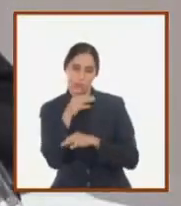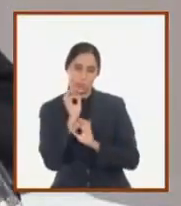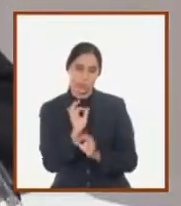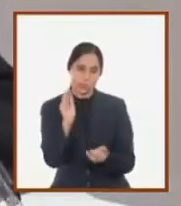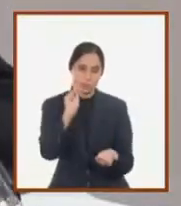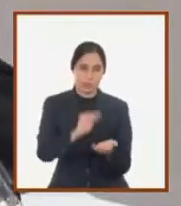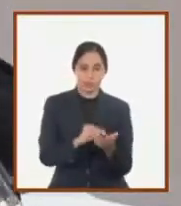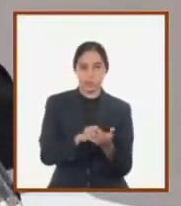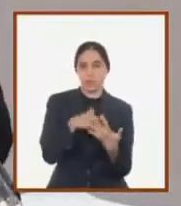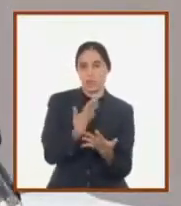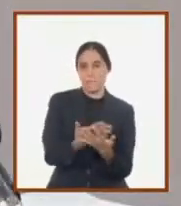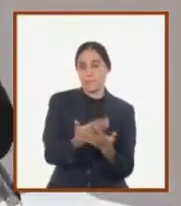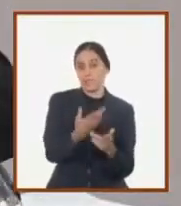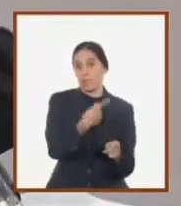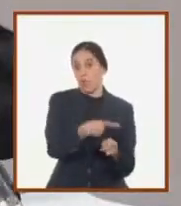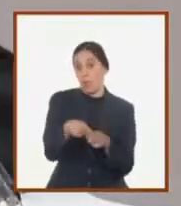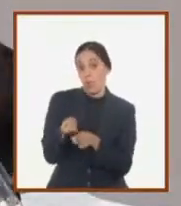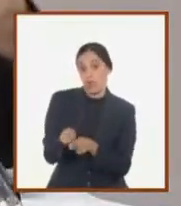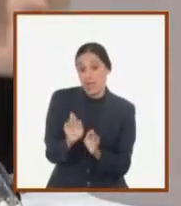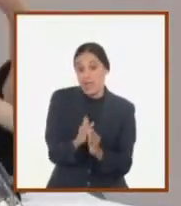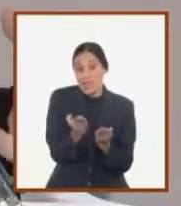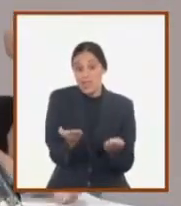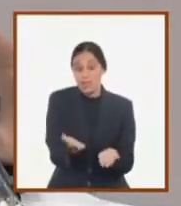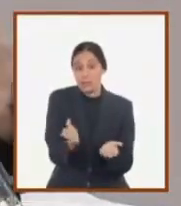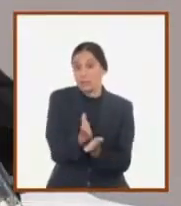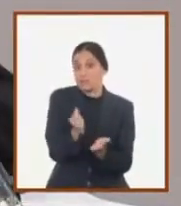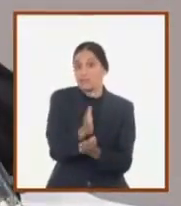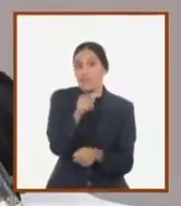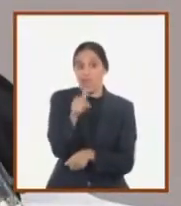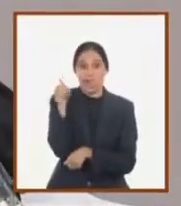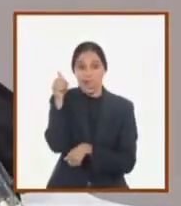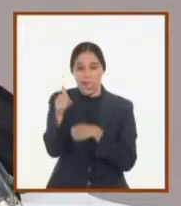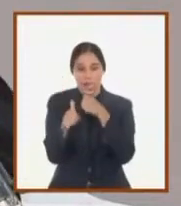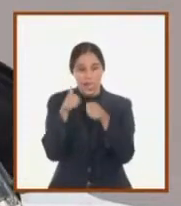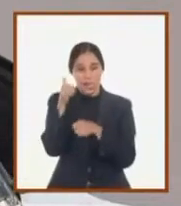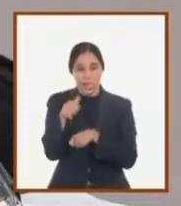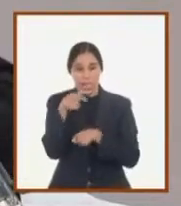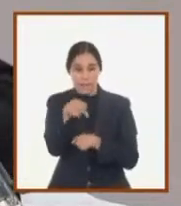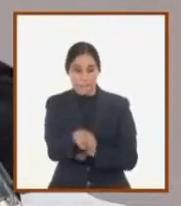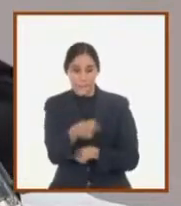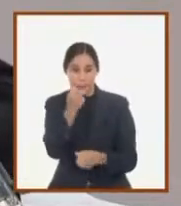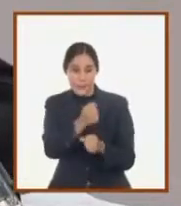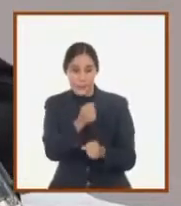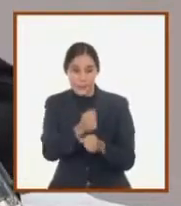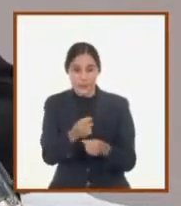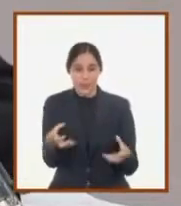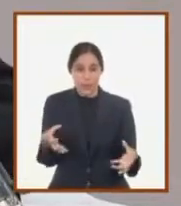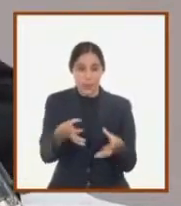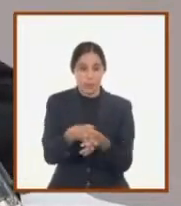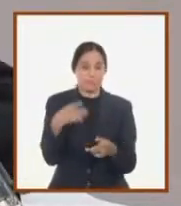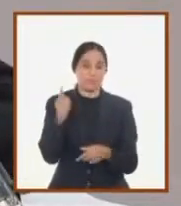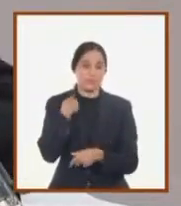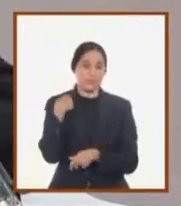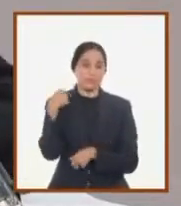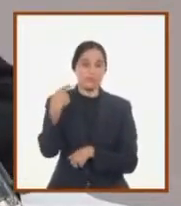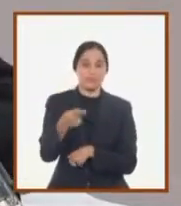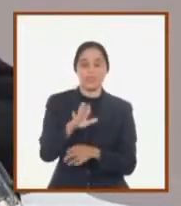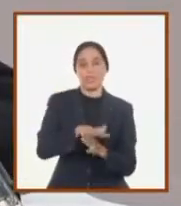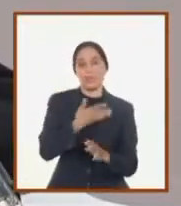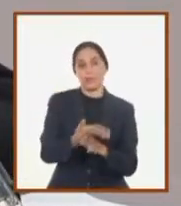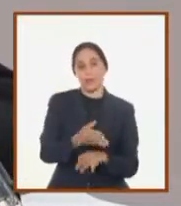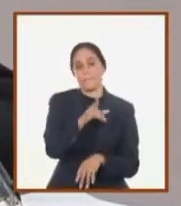video y un libro porque el video también formaba parte de aquel en el año 99 como